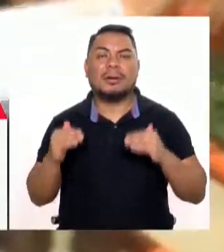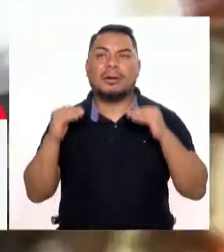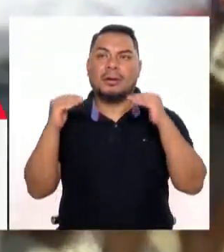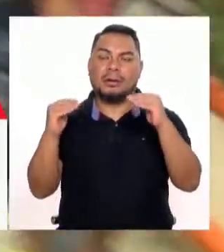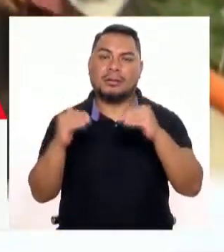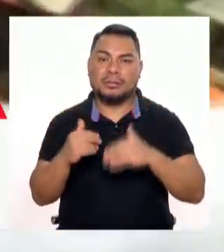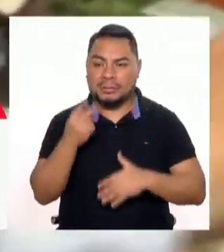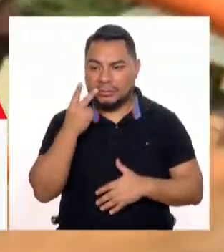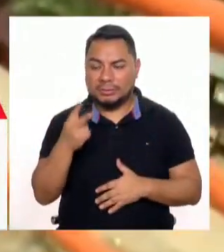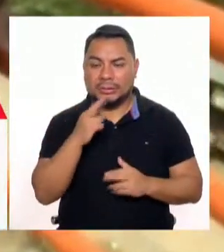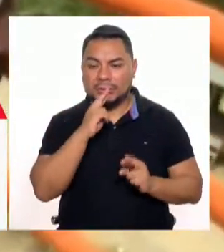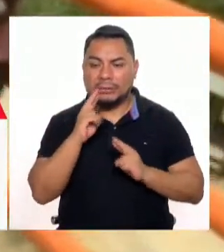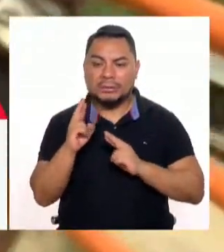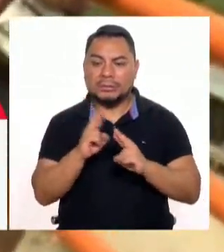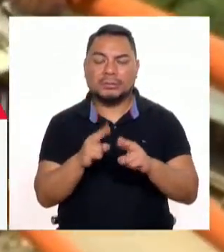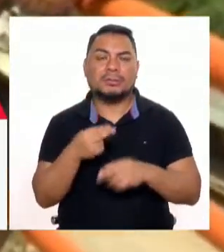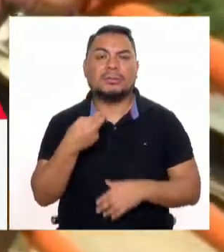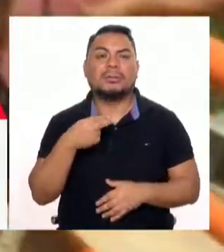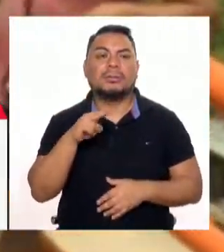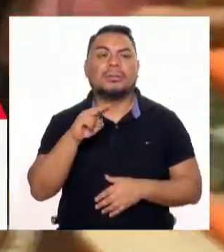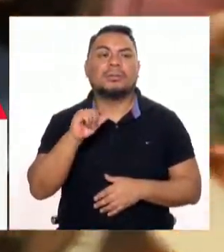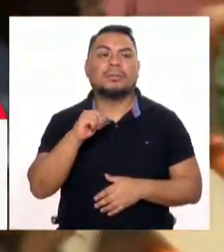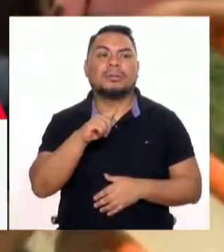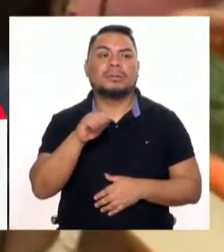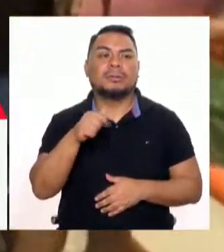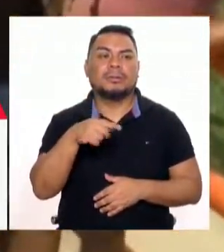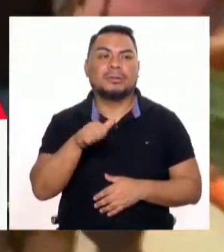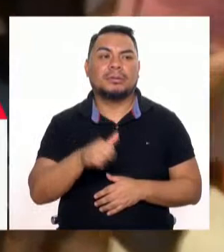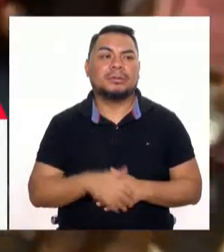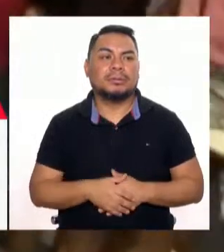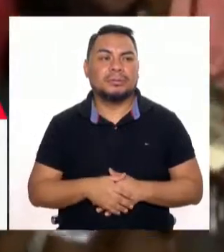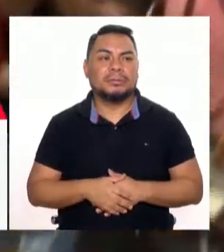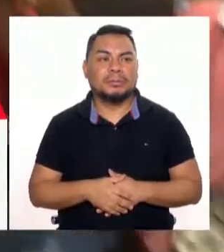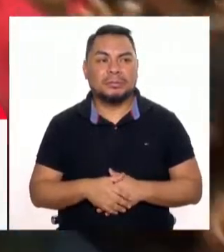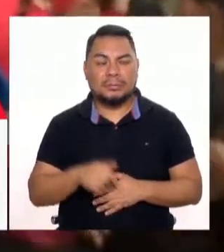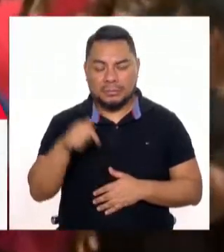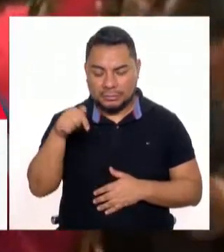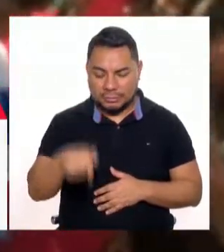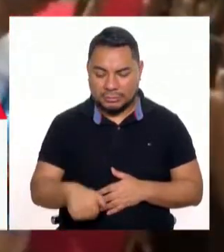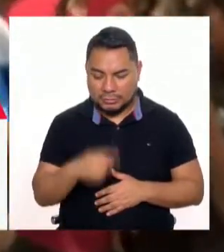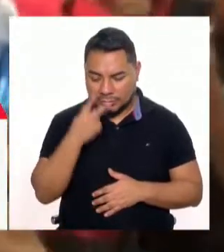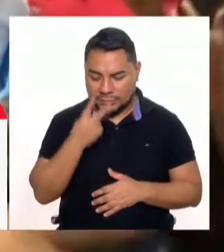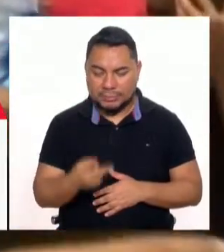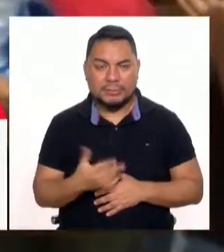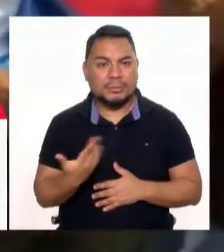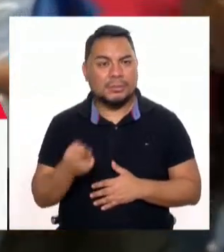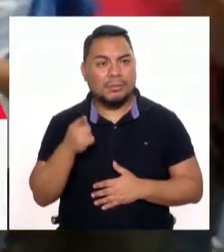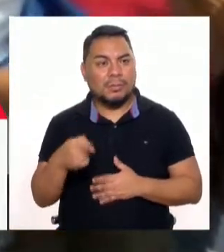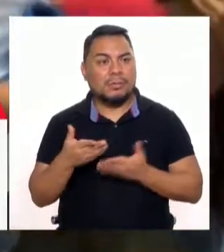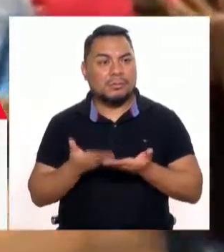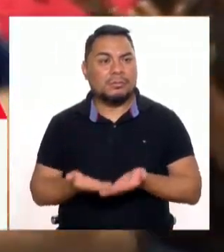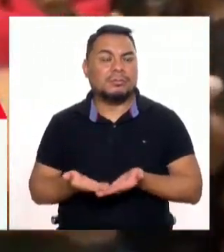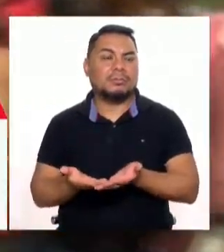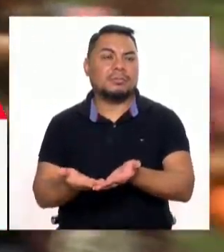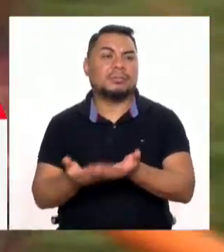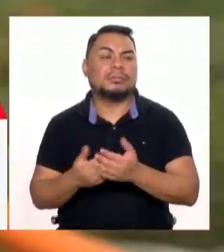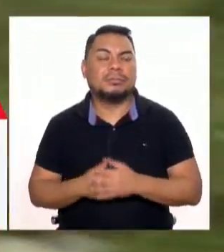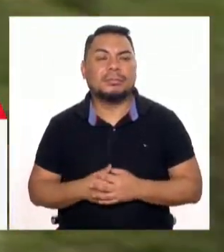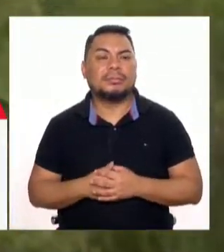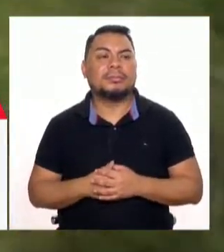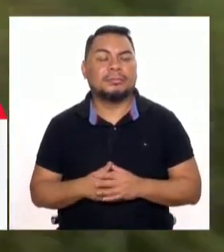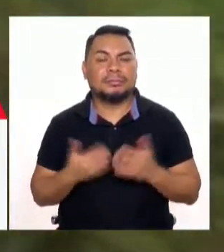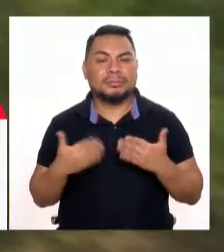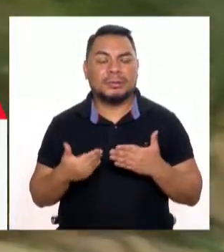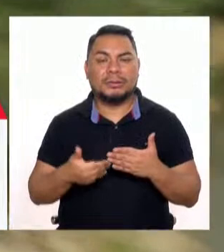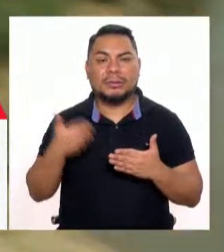el río guayá y precisamente abajo podemos ver una de las embarcaciones que